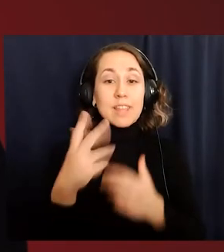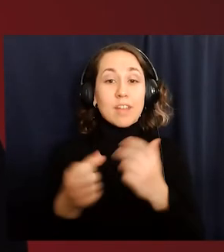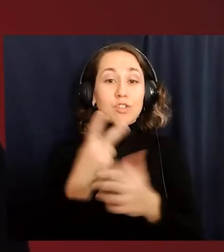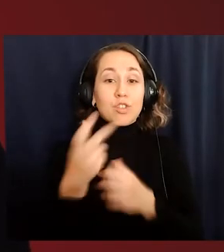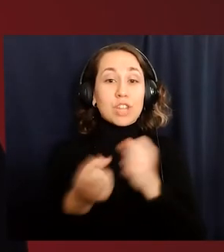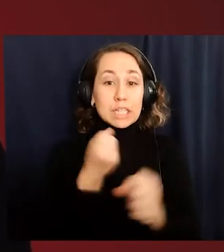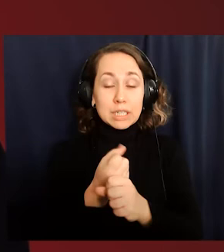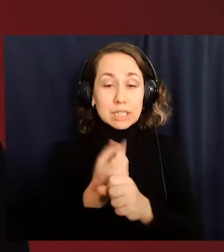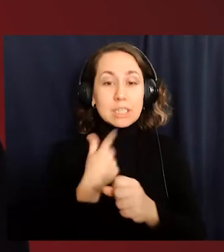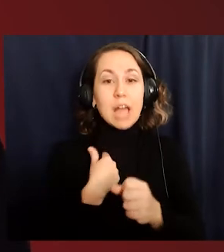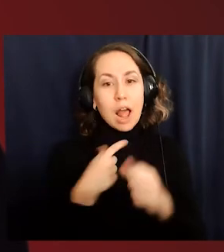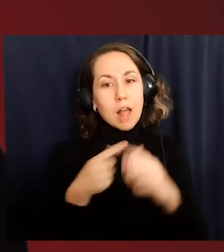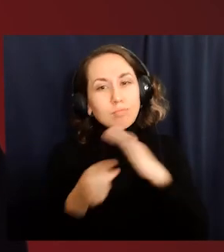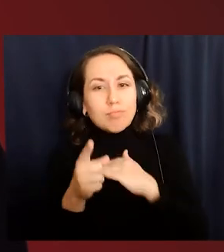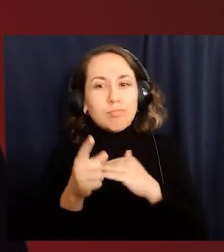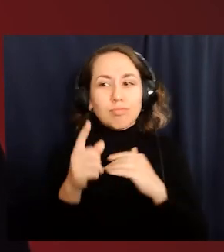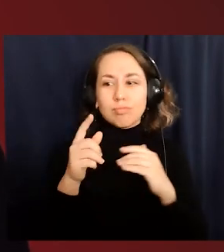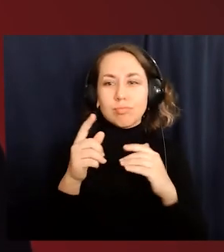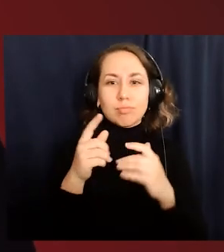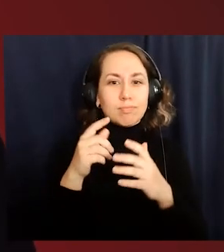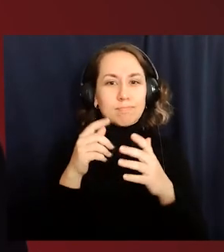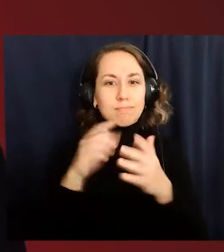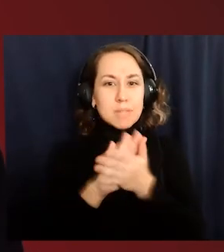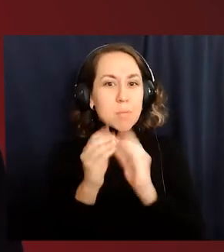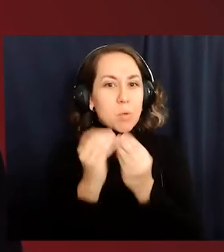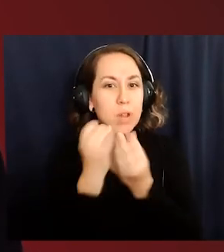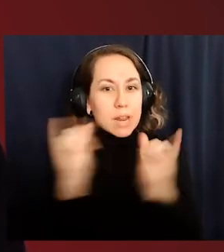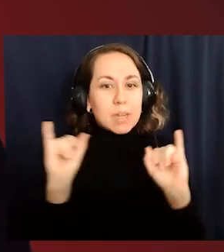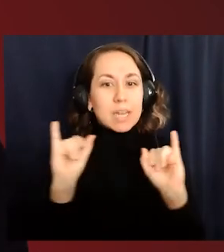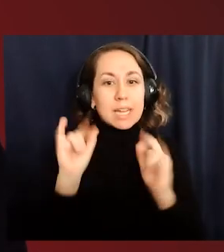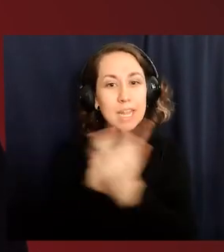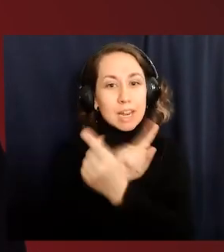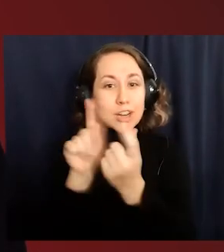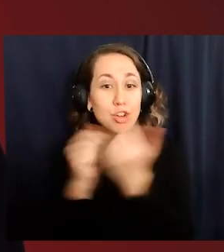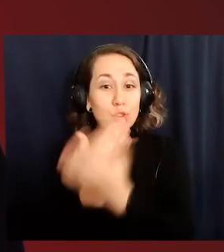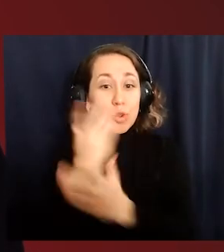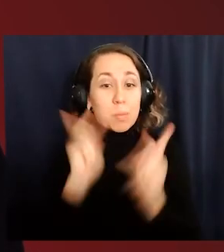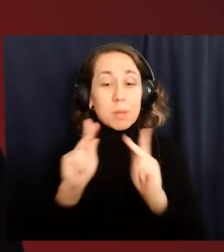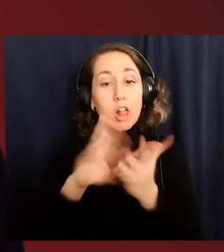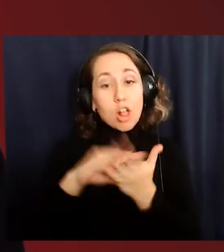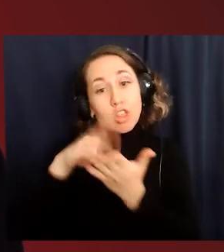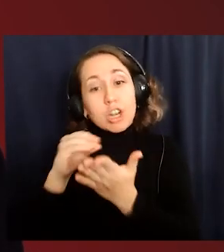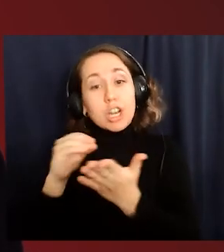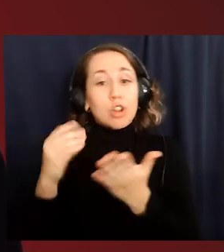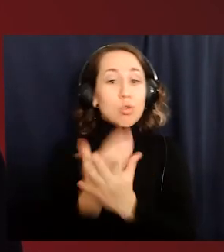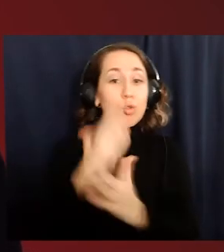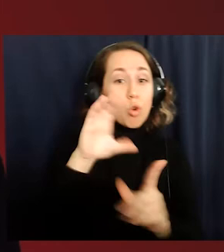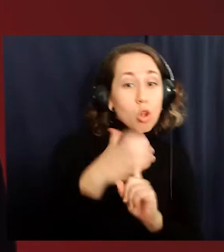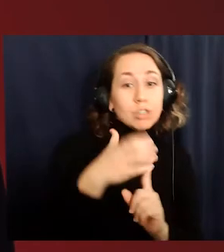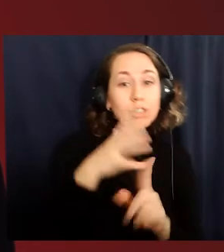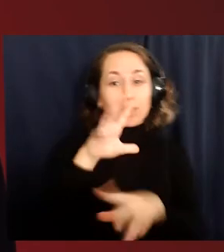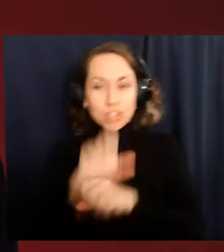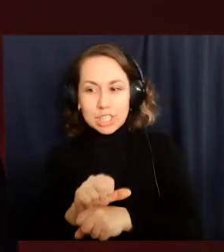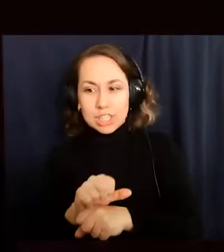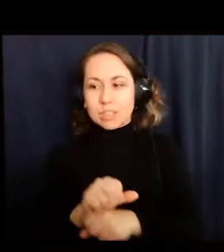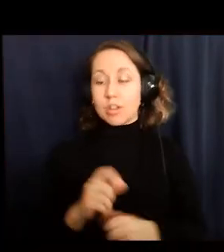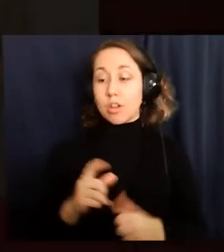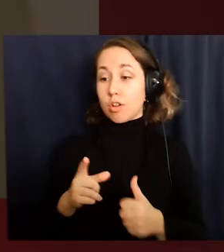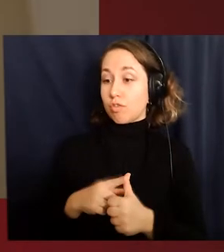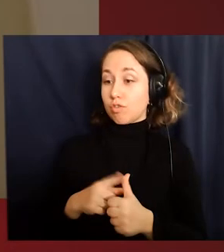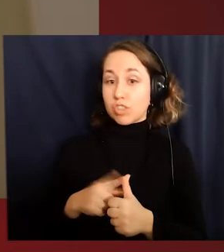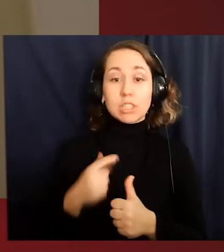En los próximos años, quiero explorar mi independencia, interactuar con nuevas personas y aprender de nuevas